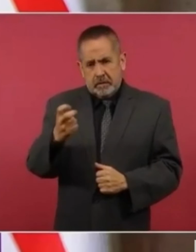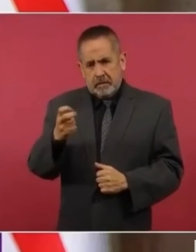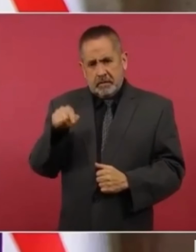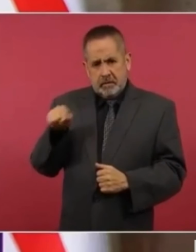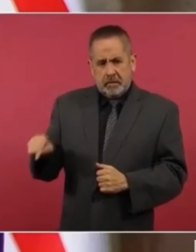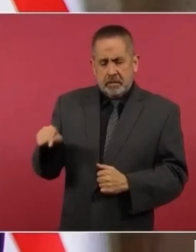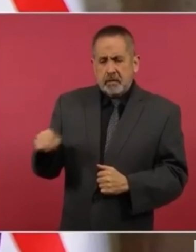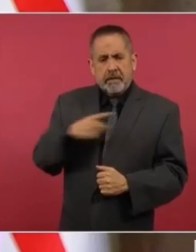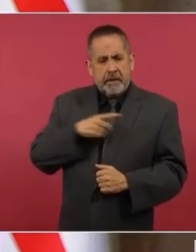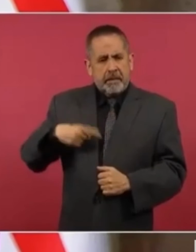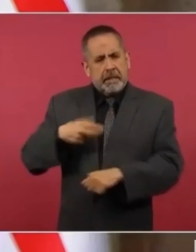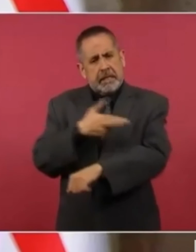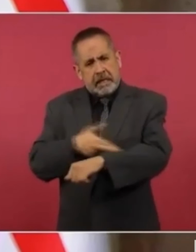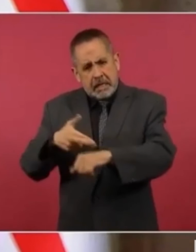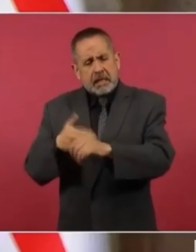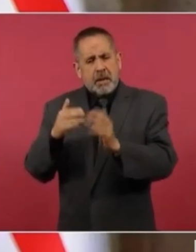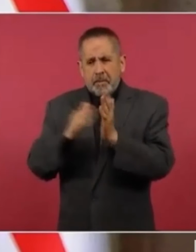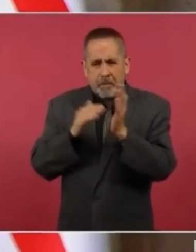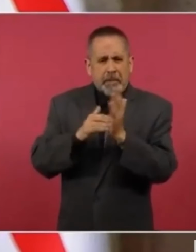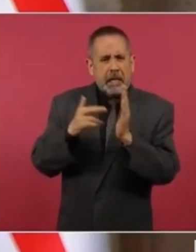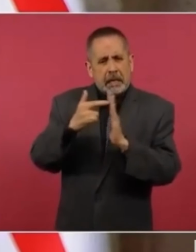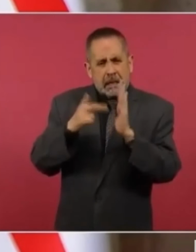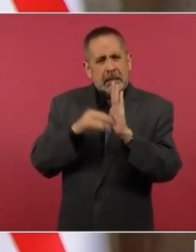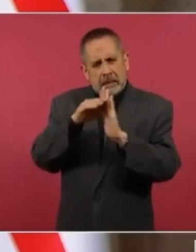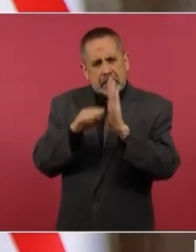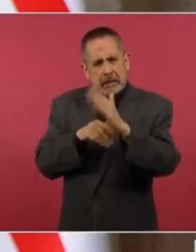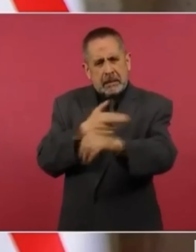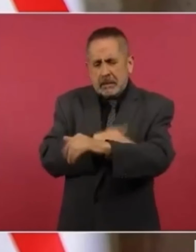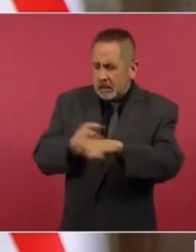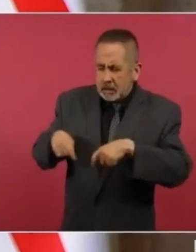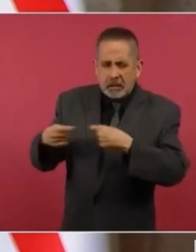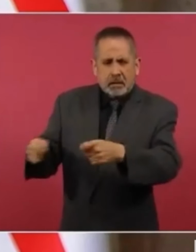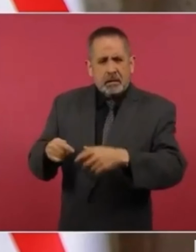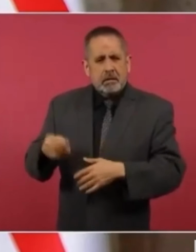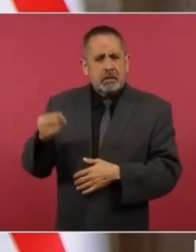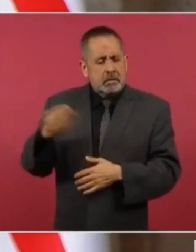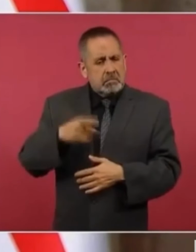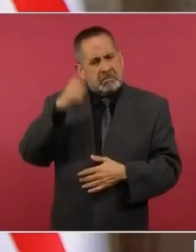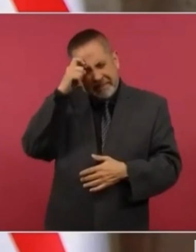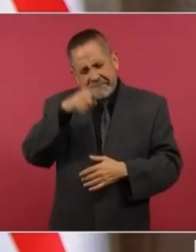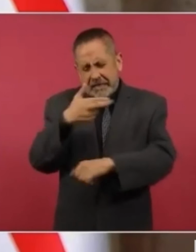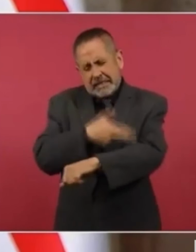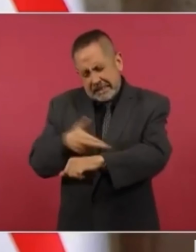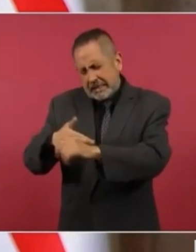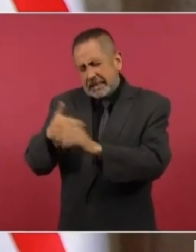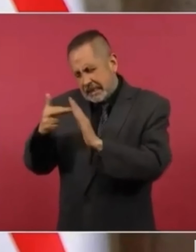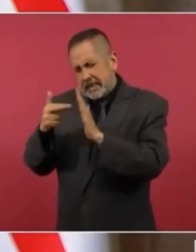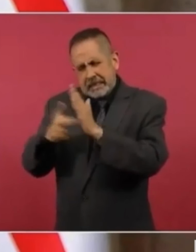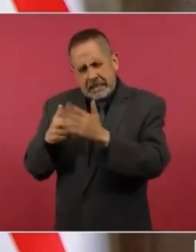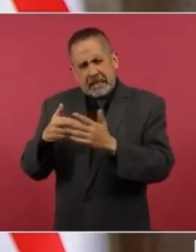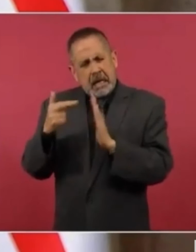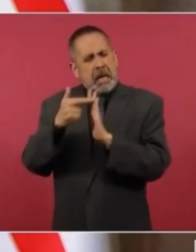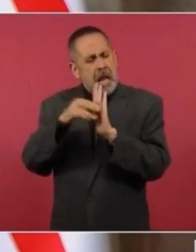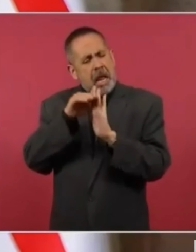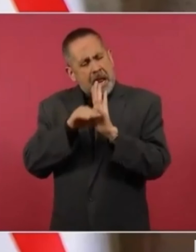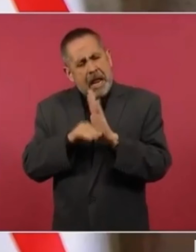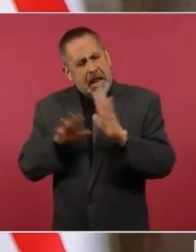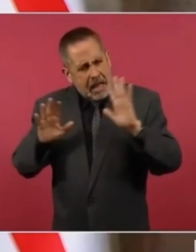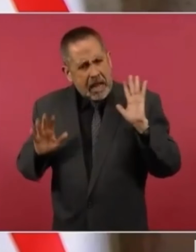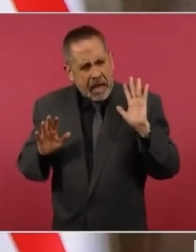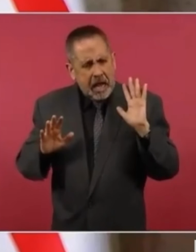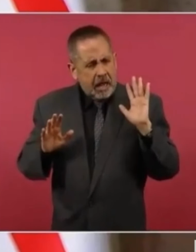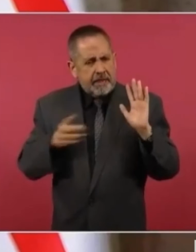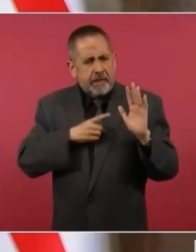que habían que hacer los trámites, y a pesar de que hay ciertos requisitos que se